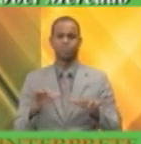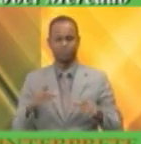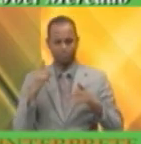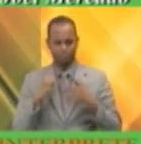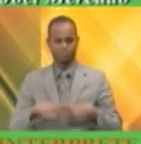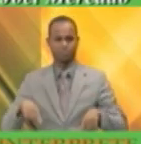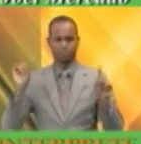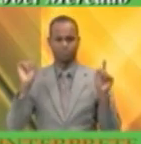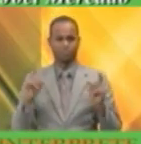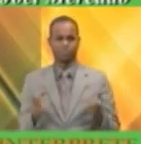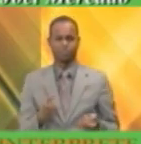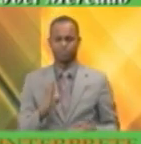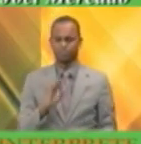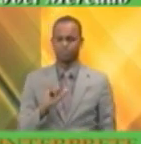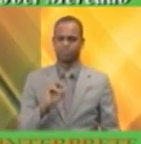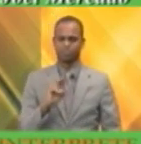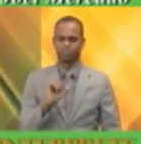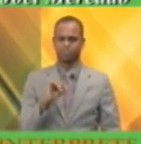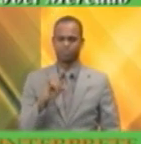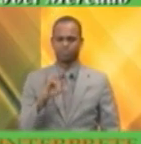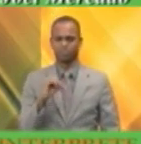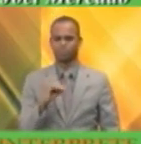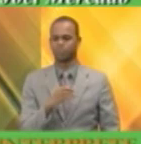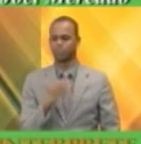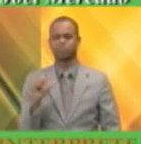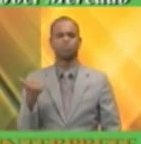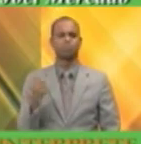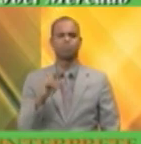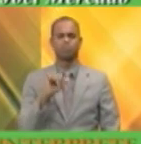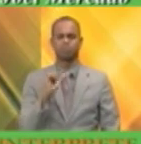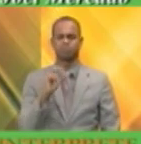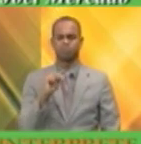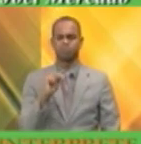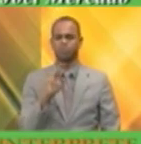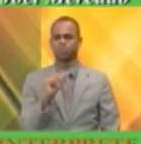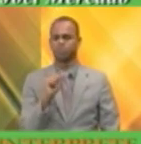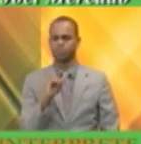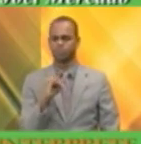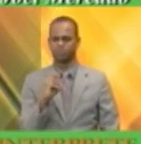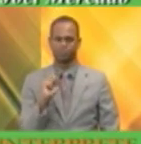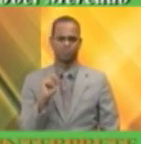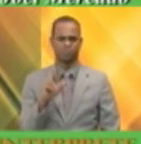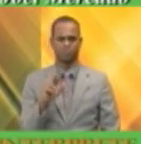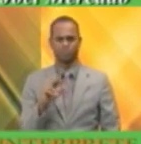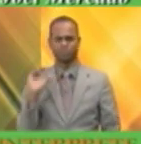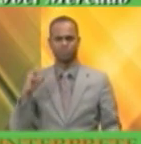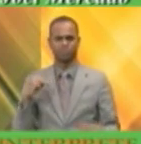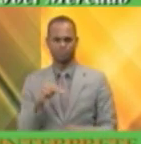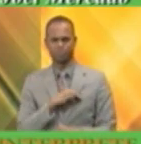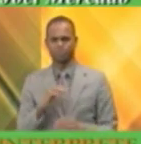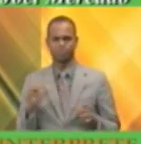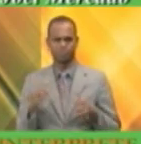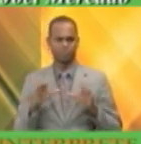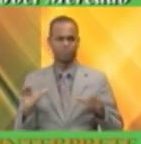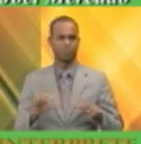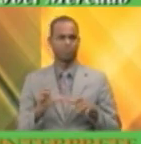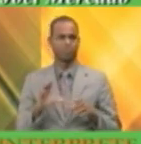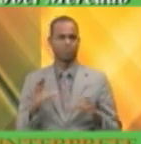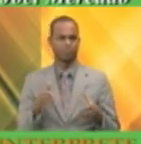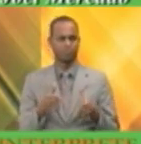resultados. Bienvenido, don Ramón Aibal y los demás miembros del Comité Ejecutivo. Aquí tenemos un grupo